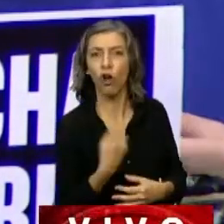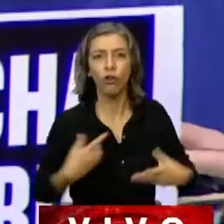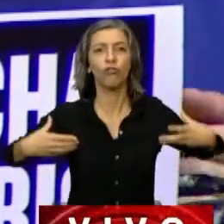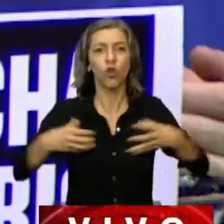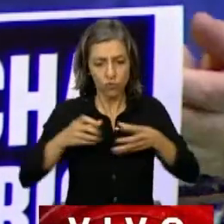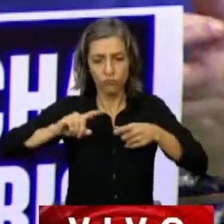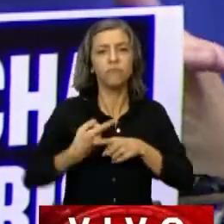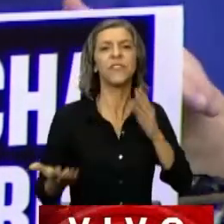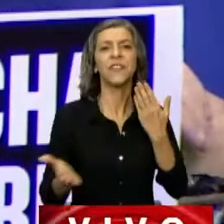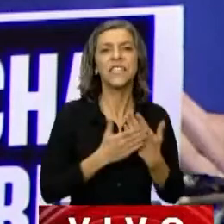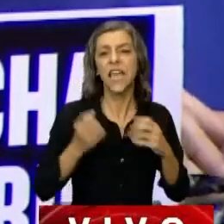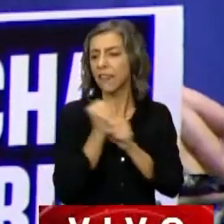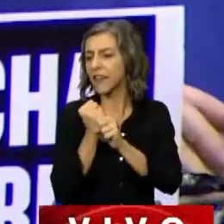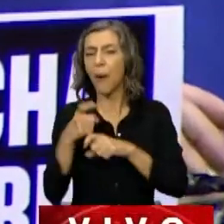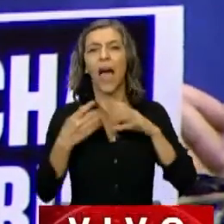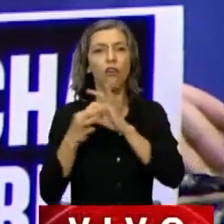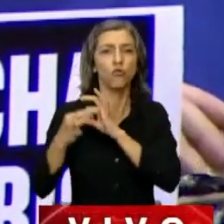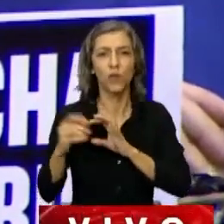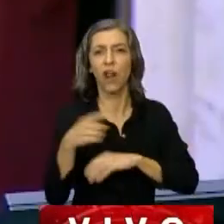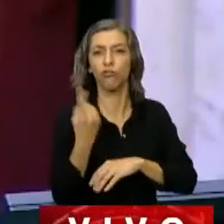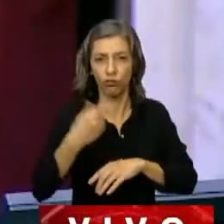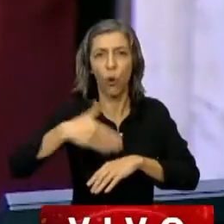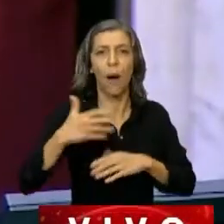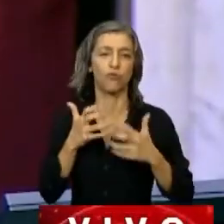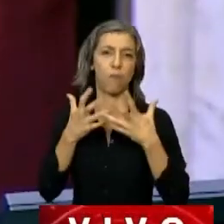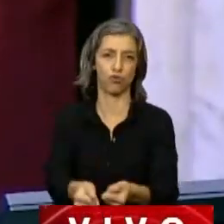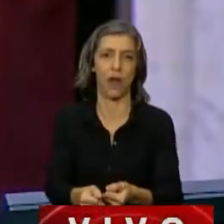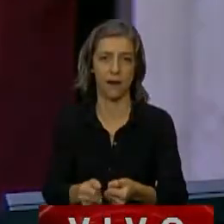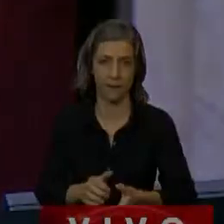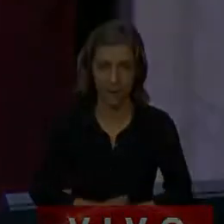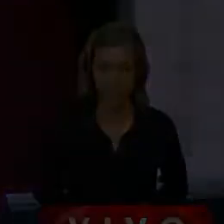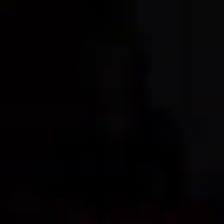bloques del Frente de Izquierda y los Trabajadores Unidad. Gracias, diputada.